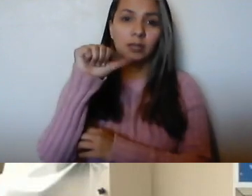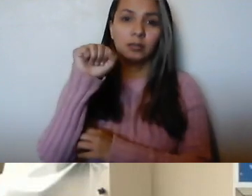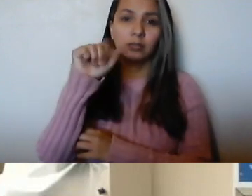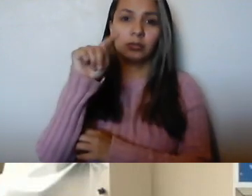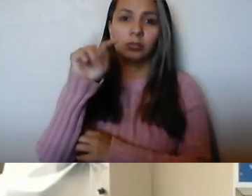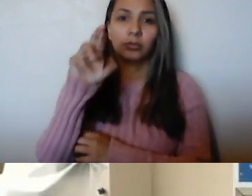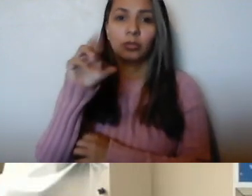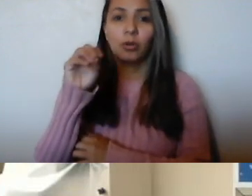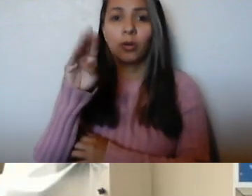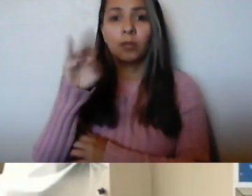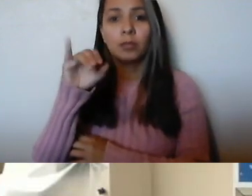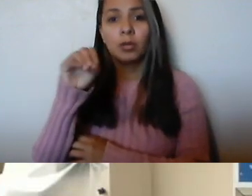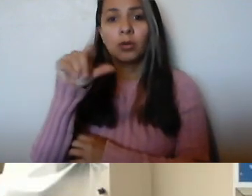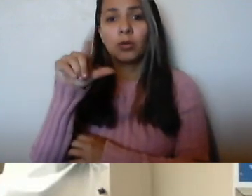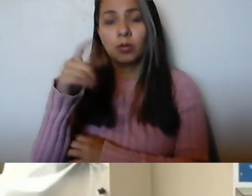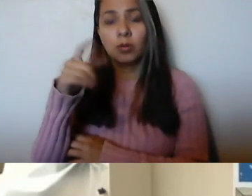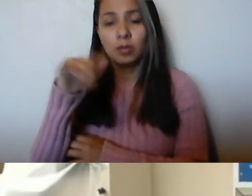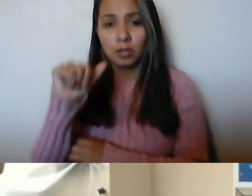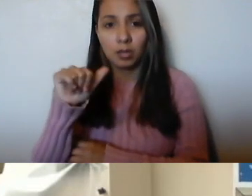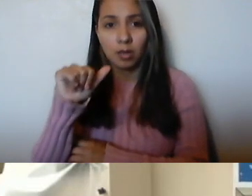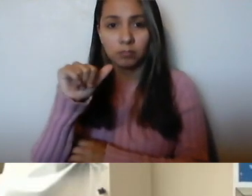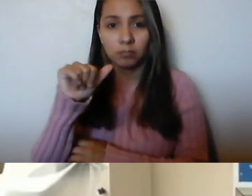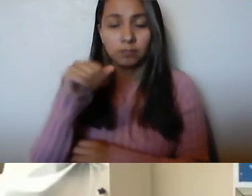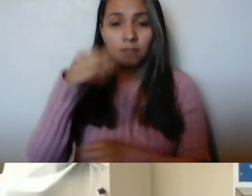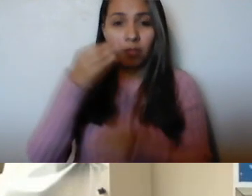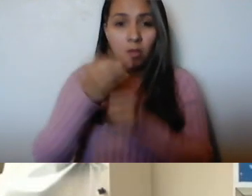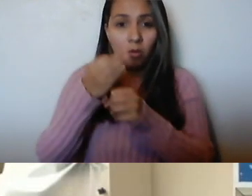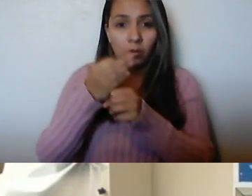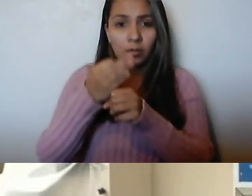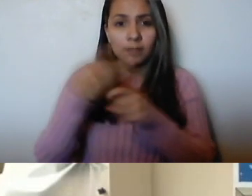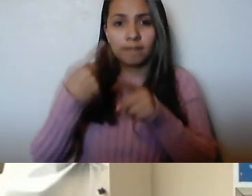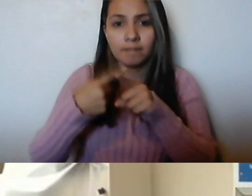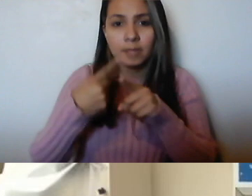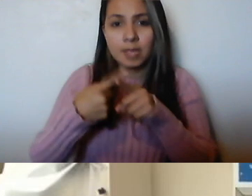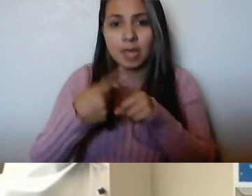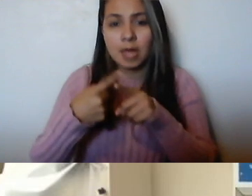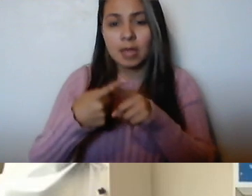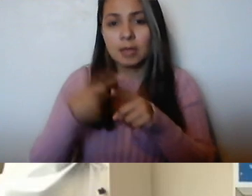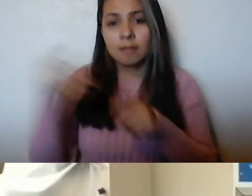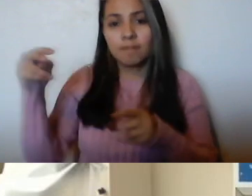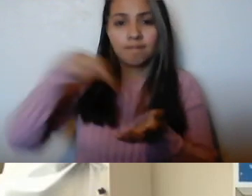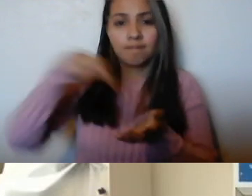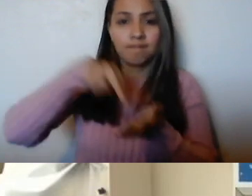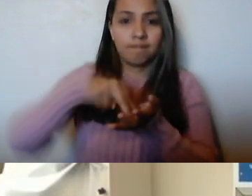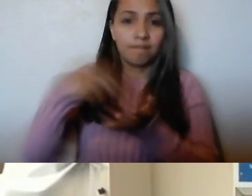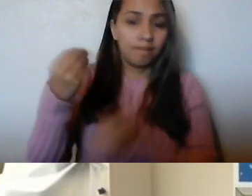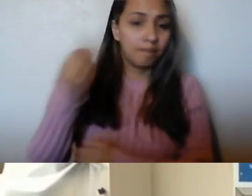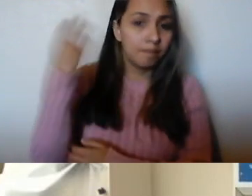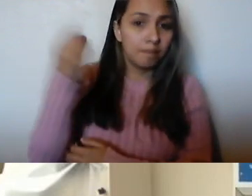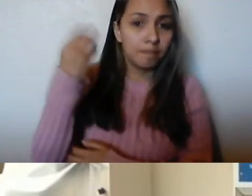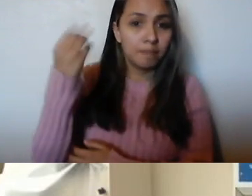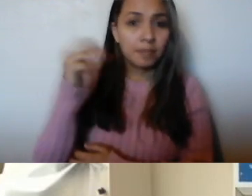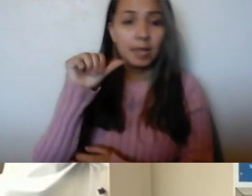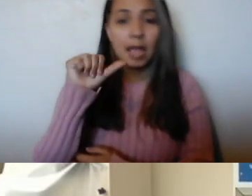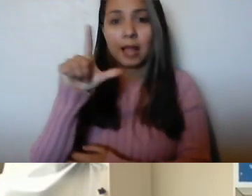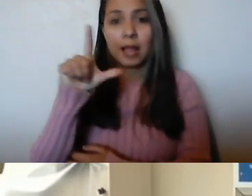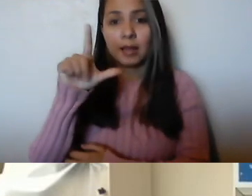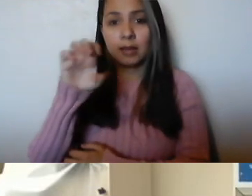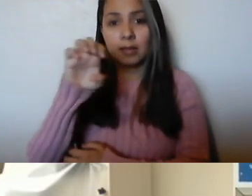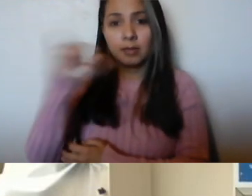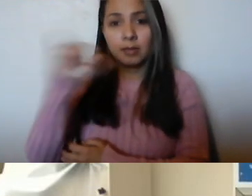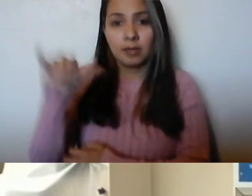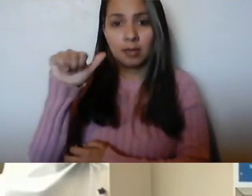conocimiento al público en general. En esta ocasión tenemos la participación del astrobiólogo Alejandro Heredia